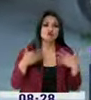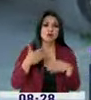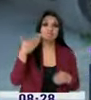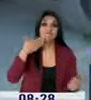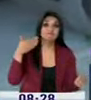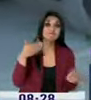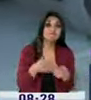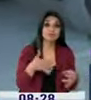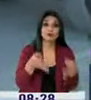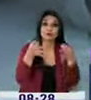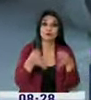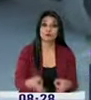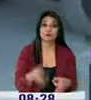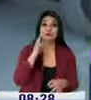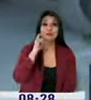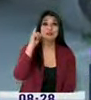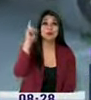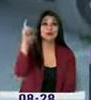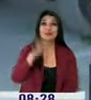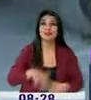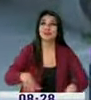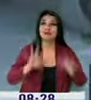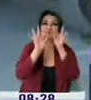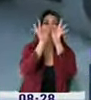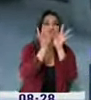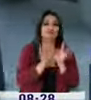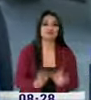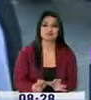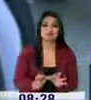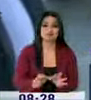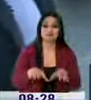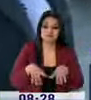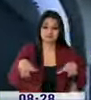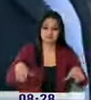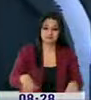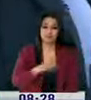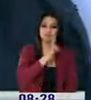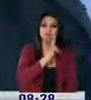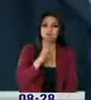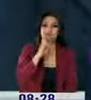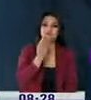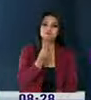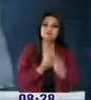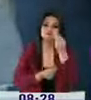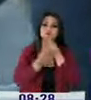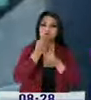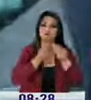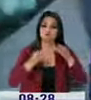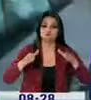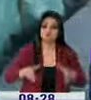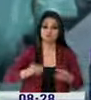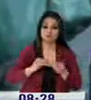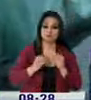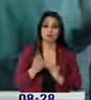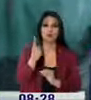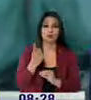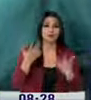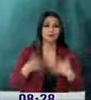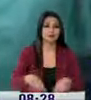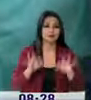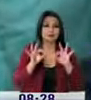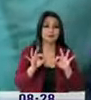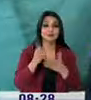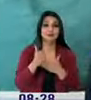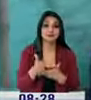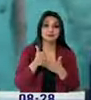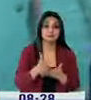estamos yendo a cumplir nuestros sueños haciendo el proyecto de patio de comidas, que es en la plataforma número 1. Que se va a